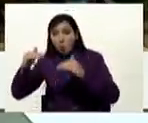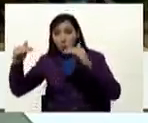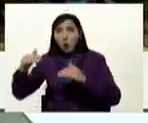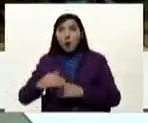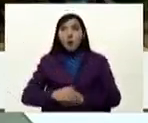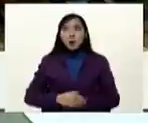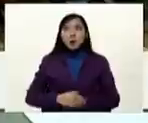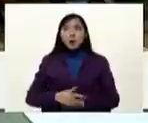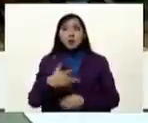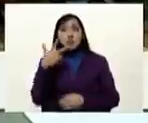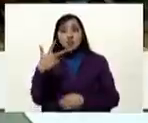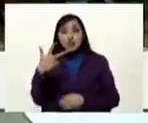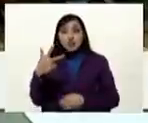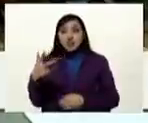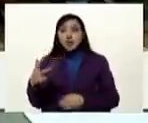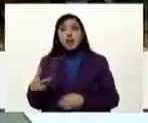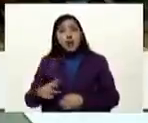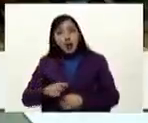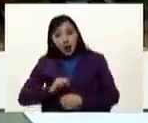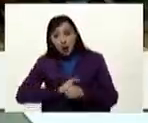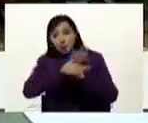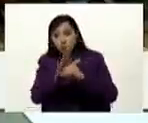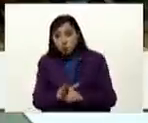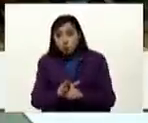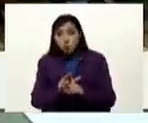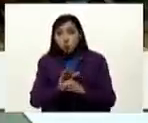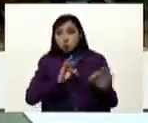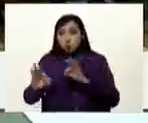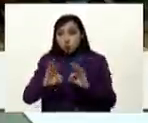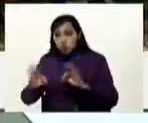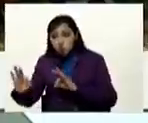una tercera ola en estas entidades.